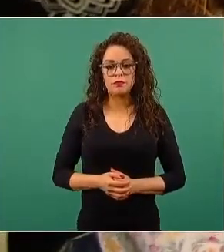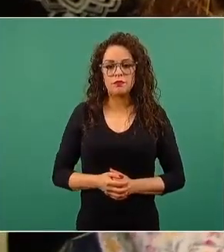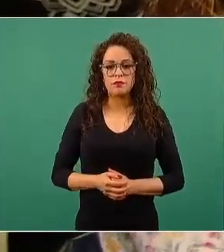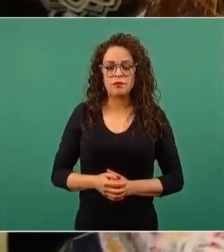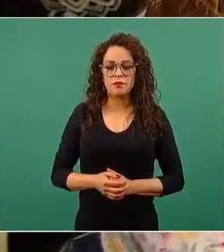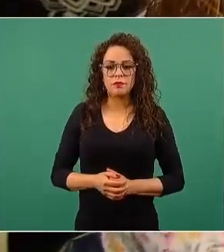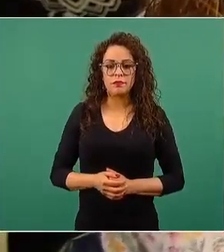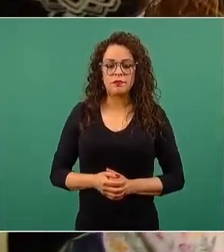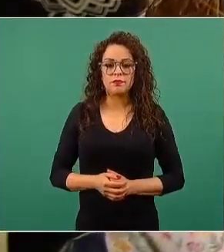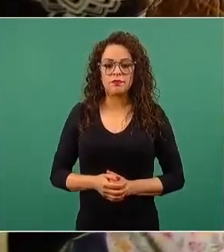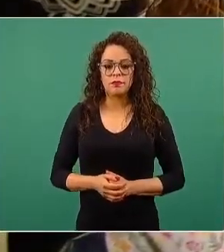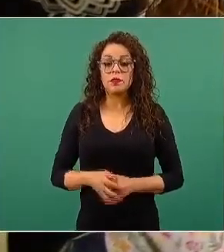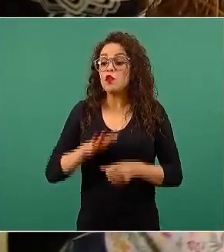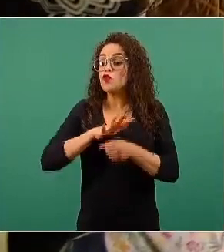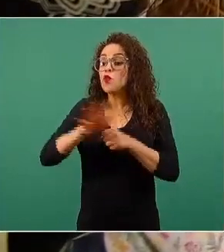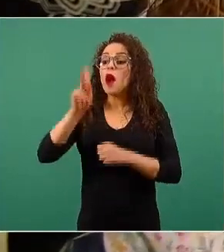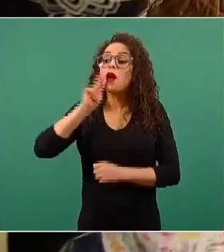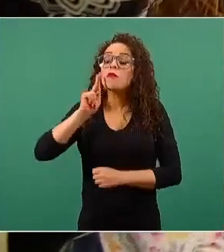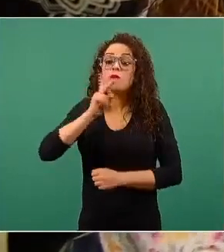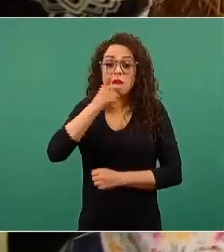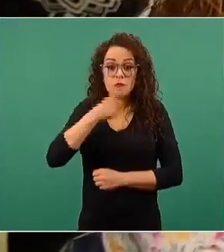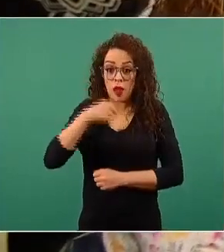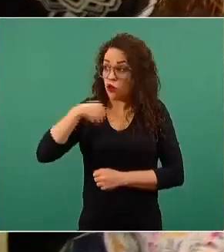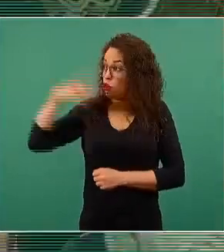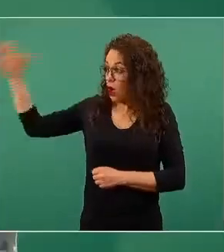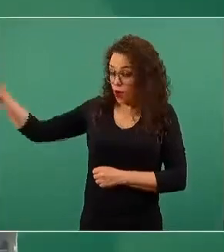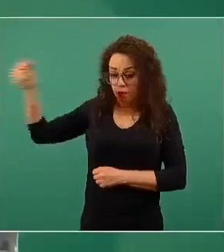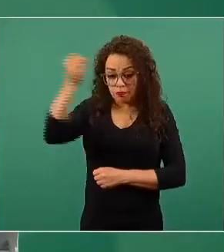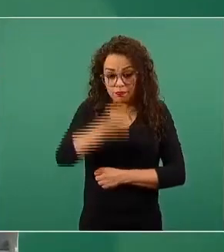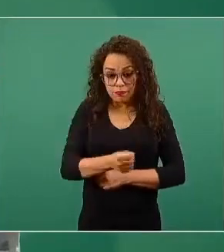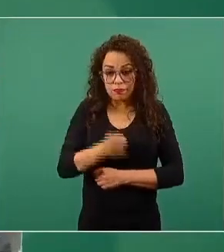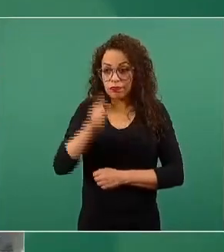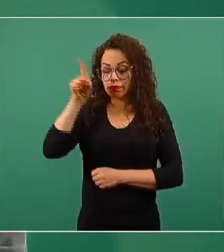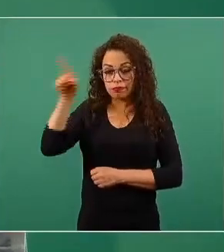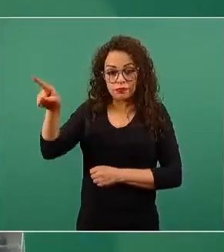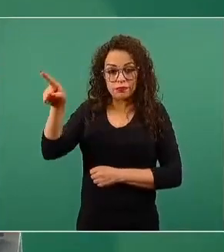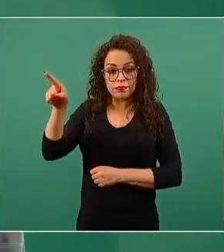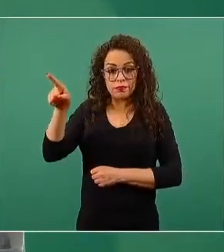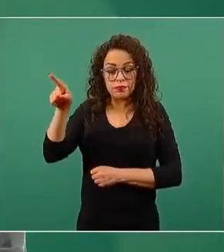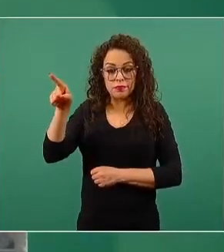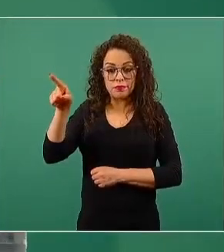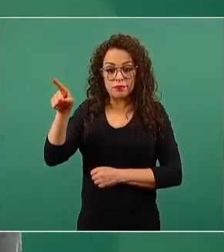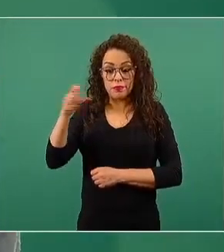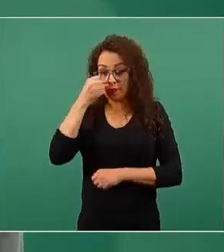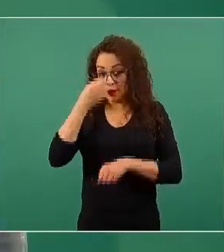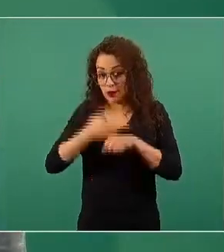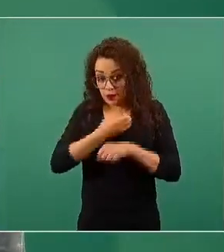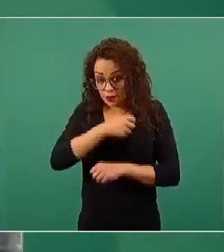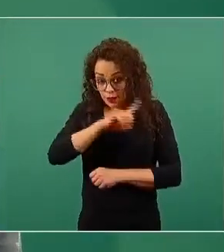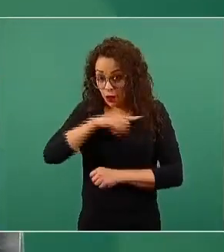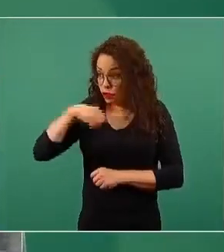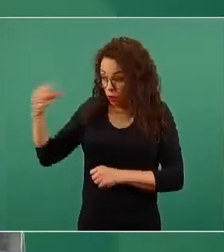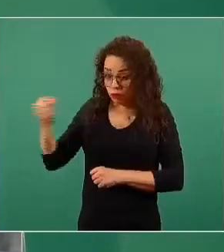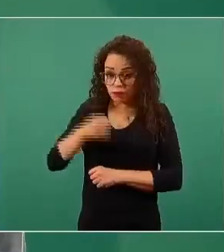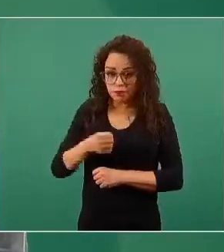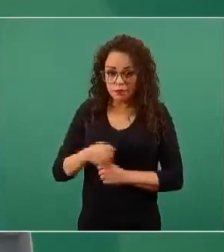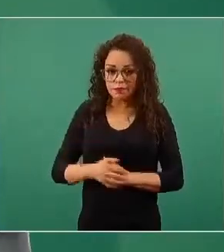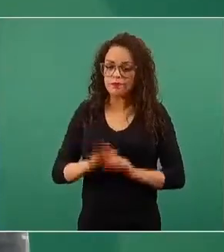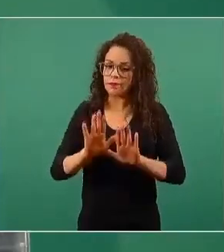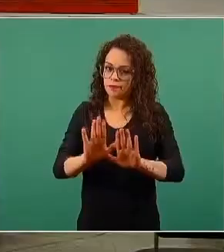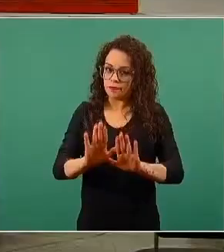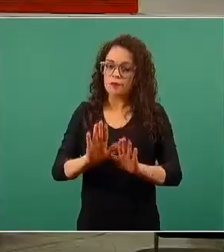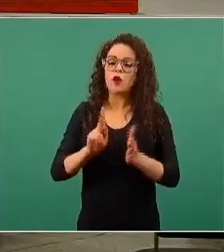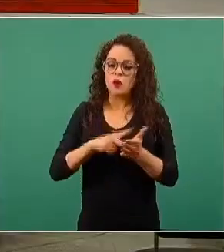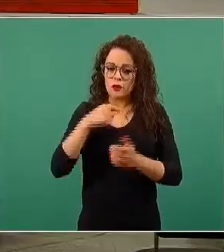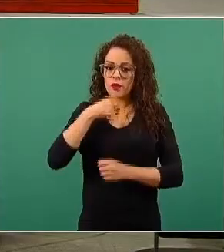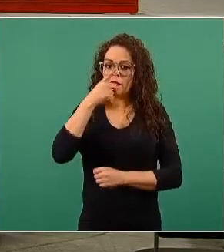entrevistó? Salud? Le preguntamos a la Secretaría de Andrea Salud Vega del de Animal Estado de Político. México. Insisto, ayúdenos a ayudar.